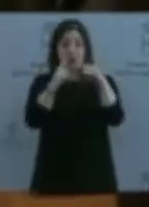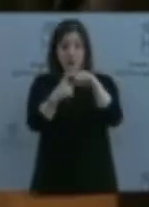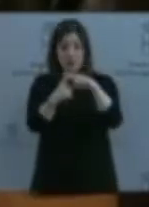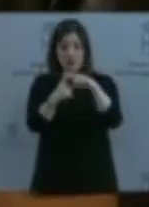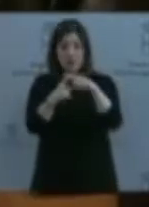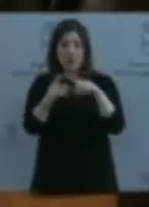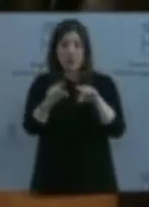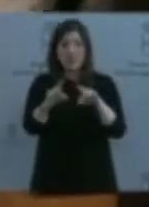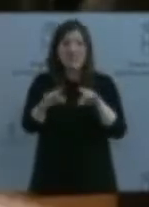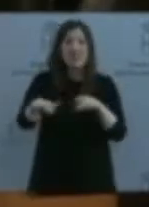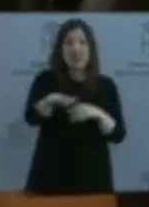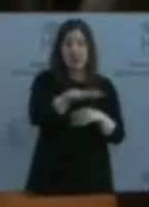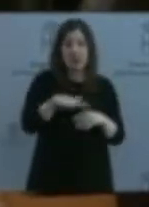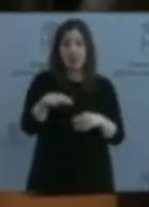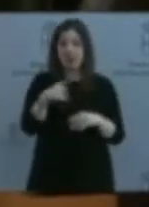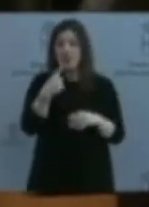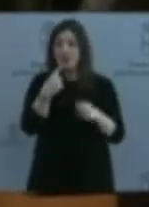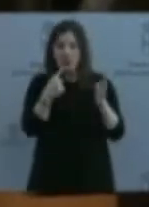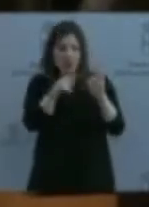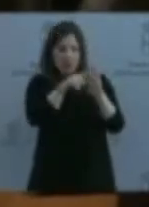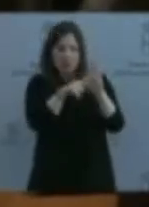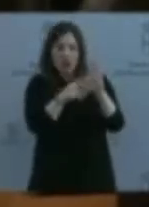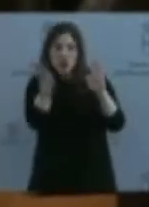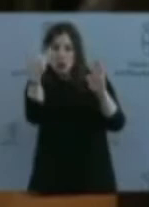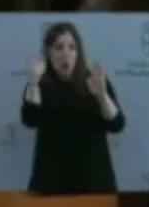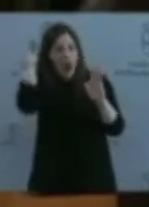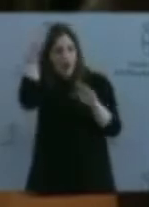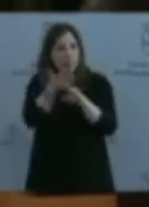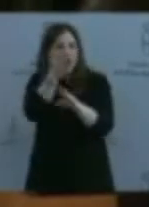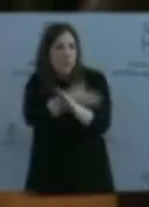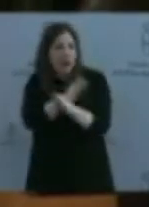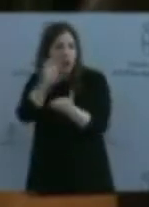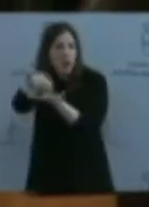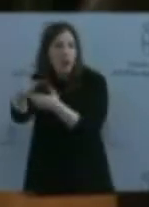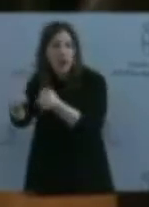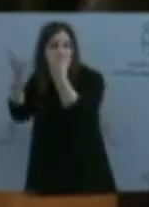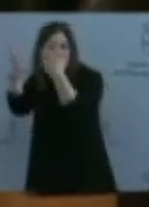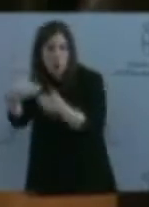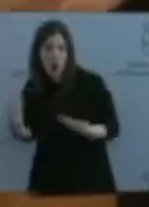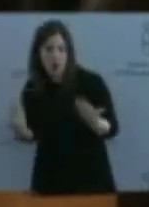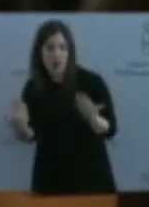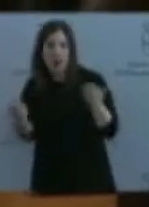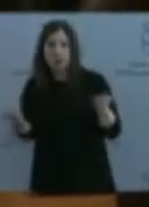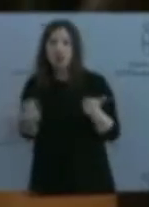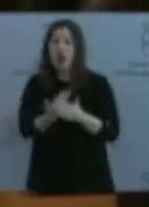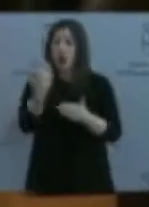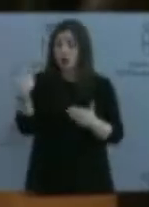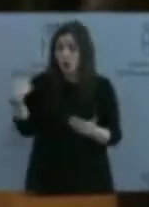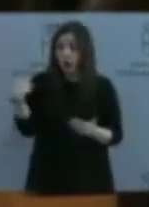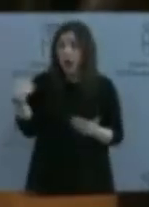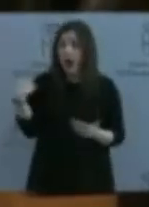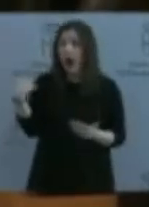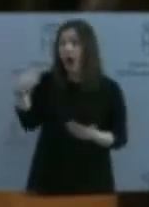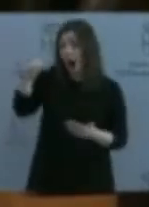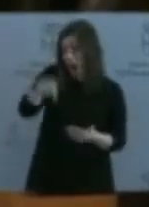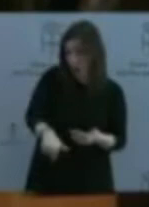prerrománico asturiano. Entonces pareciera que no hubiera ninguno. Entonces, bueno, del otro día a hoy seguimos investigando. Y fíjese